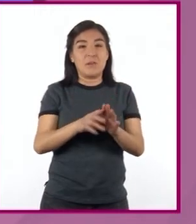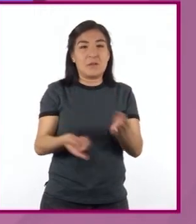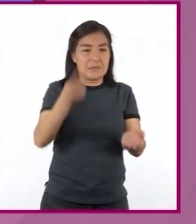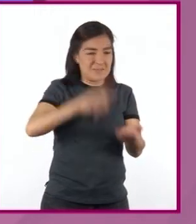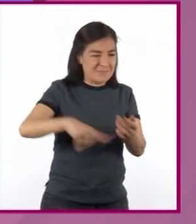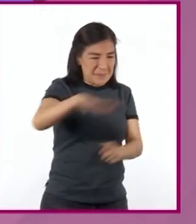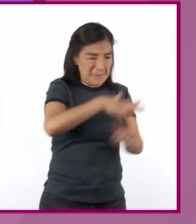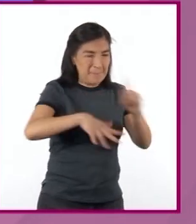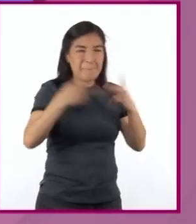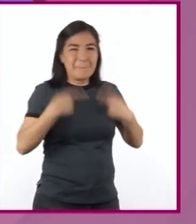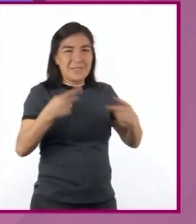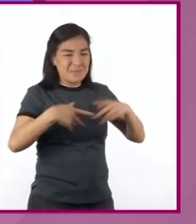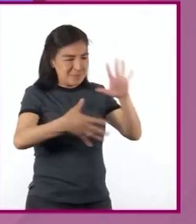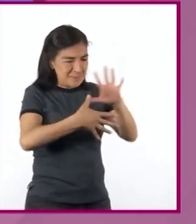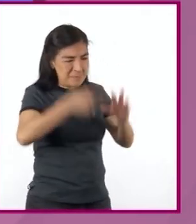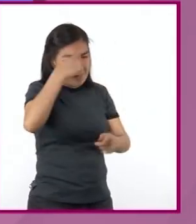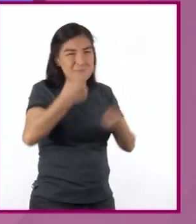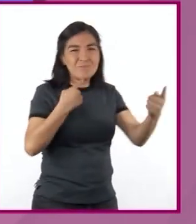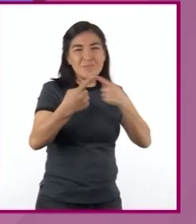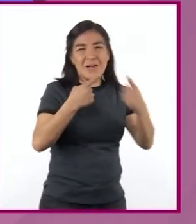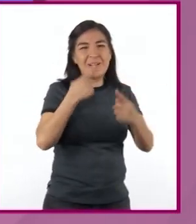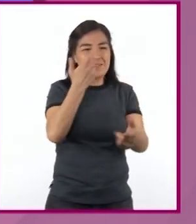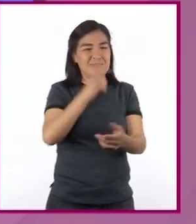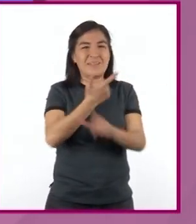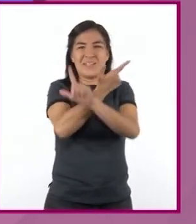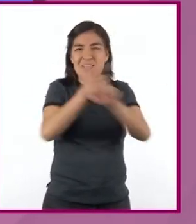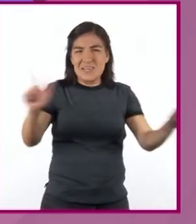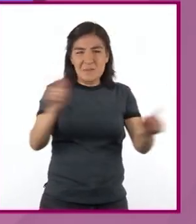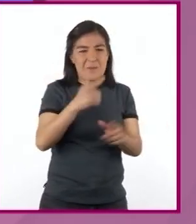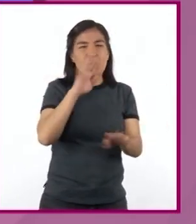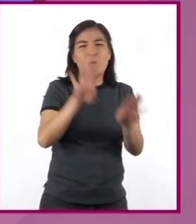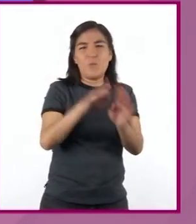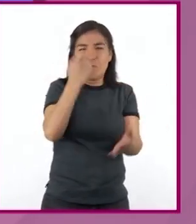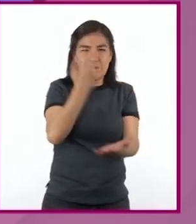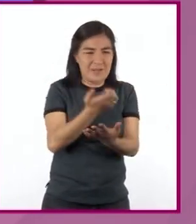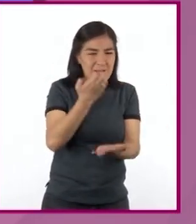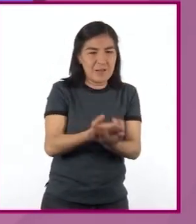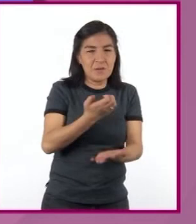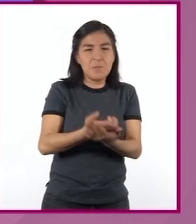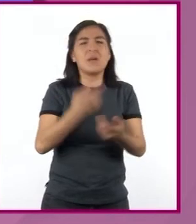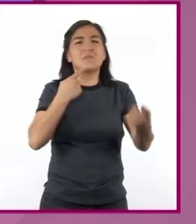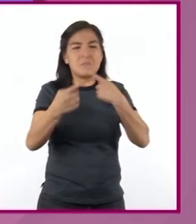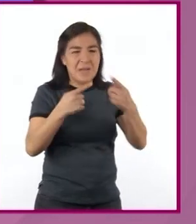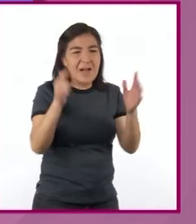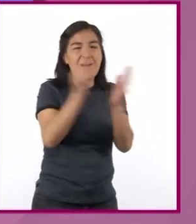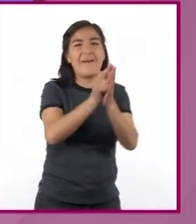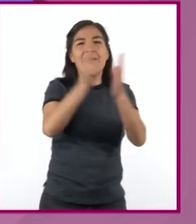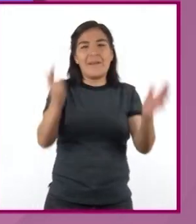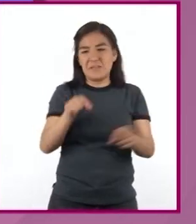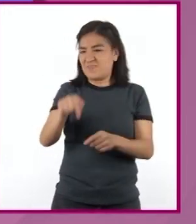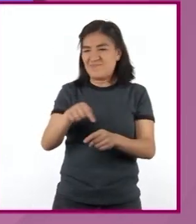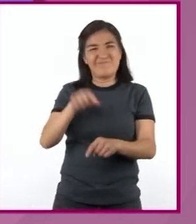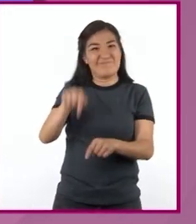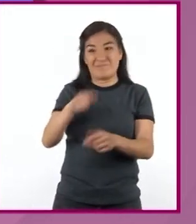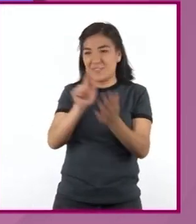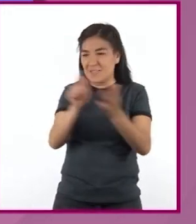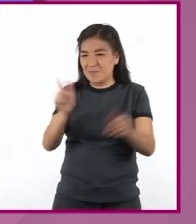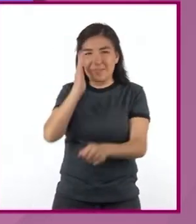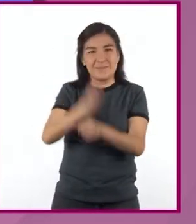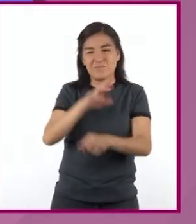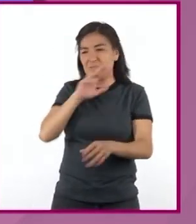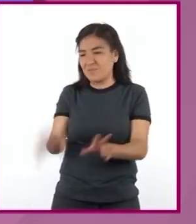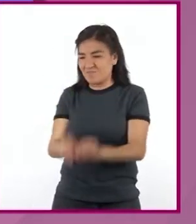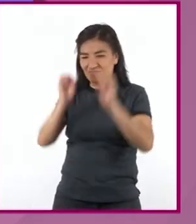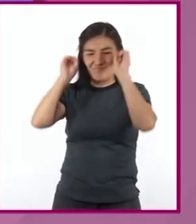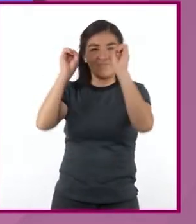la libertad económica, la Inquisición se encargó de controlar la difusión de libros con ideas peligrosas, es decir, de